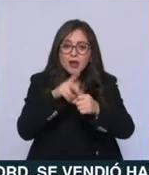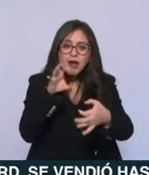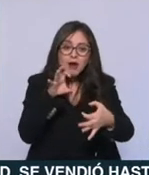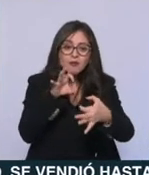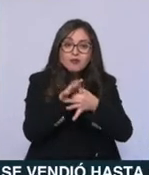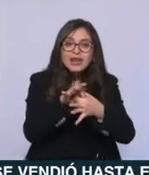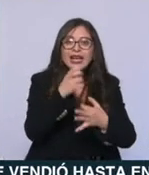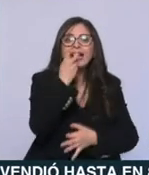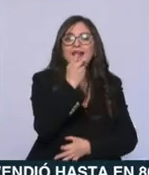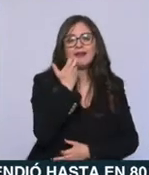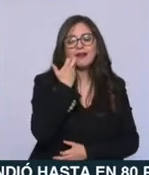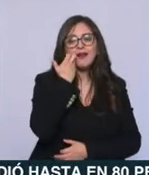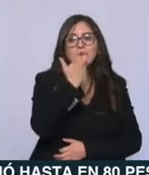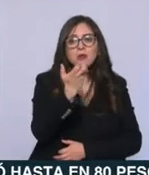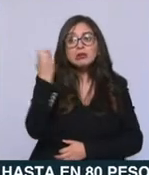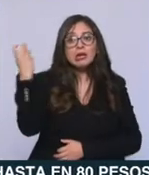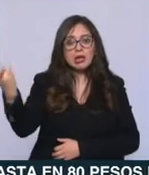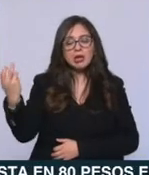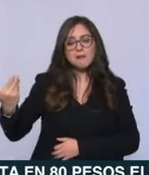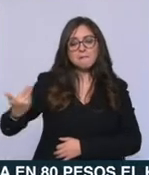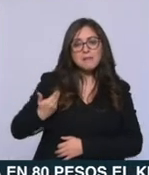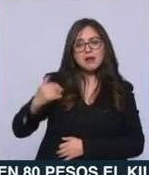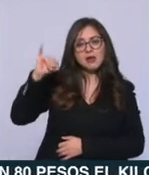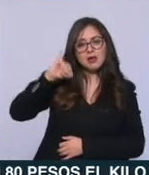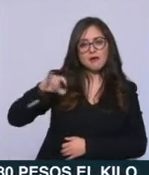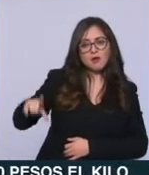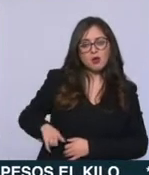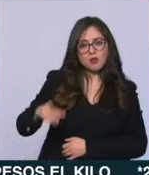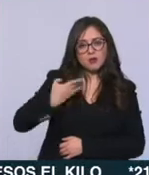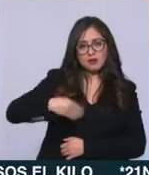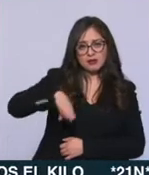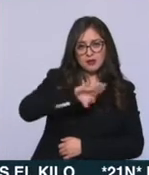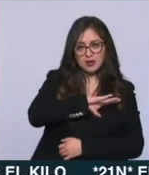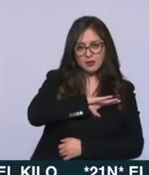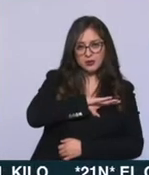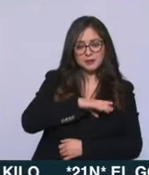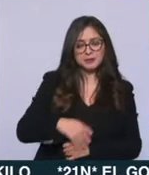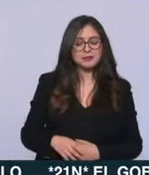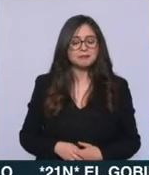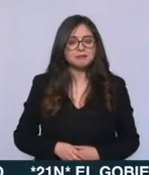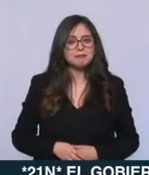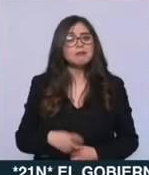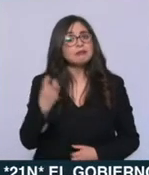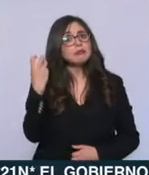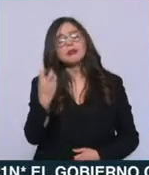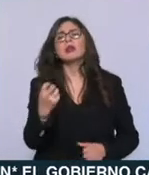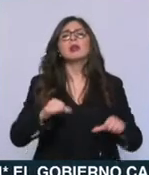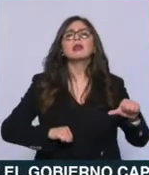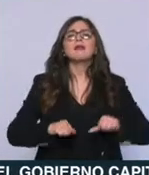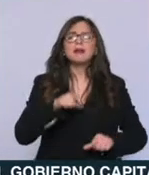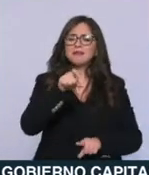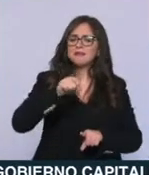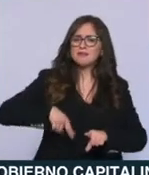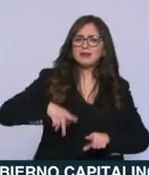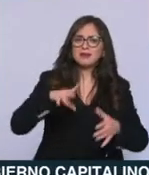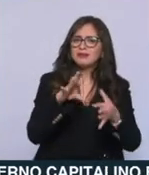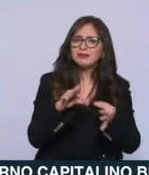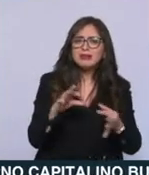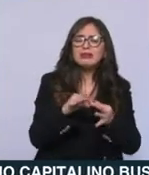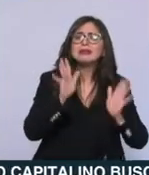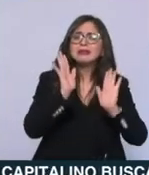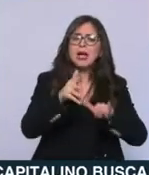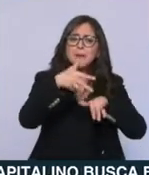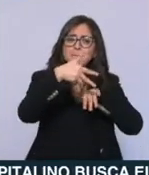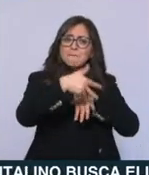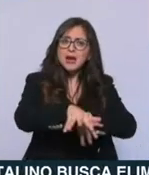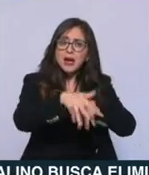trabajar, y así nos lo ha pedido la doctora Claudia Sheinbaum. Y que se va a ver reflejado desde estas actividades, porque bien lo mencionas, si ya tenemos la marcha, Juan,